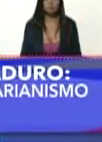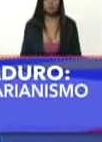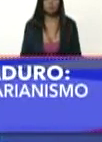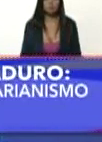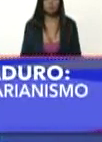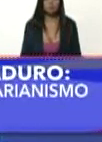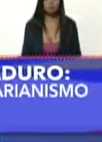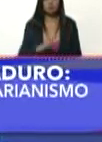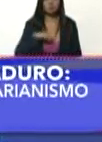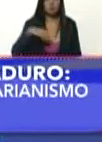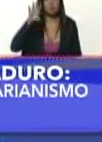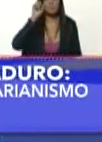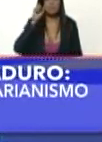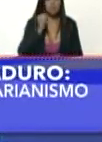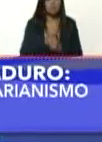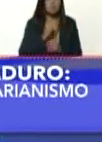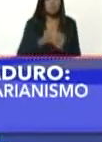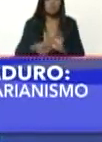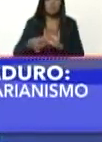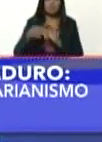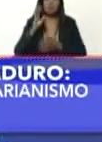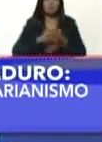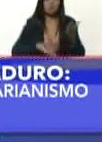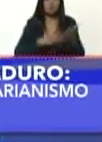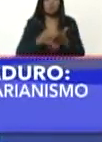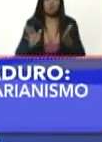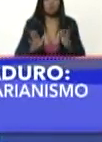Hay que aprender a trabajar en agenda conjunta,